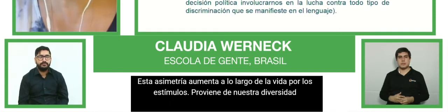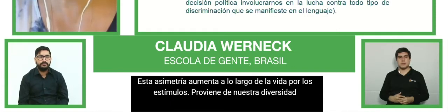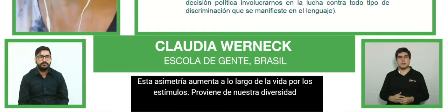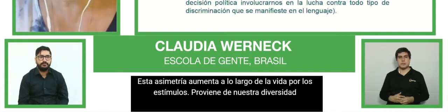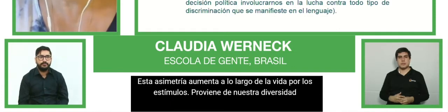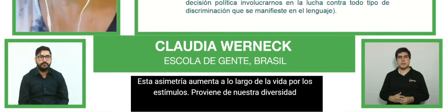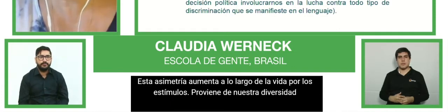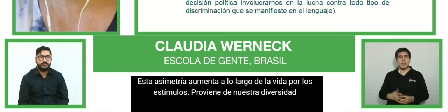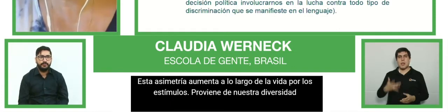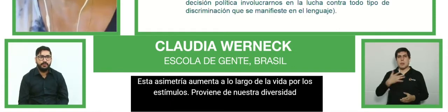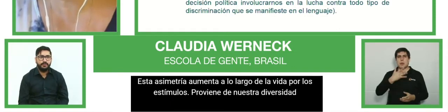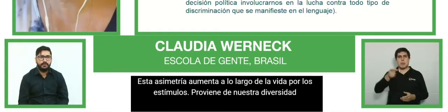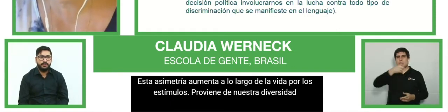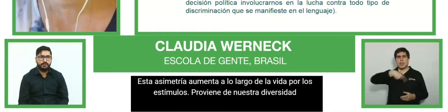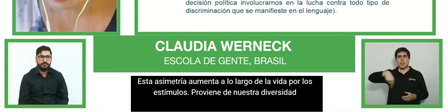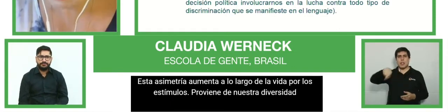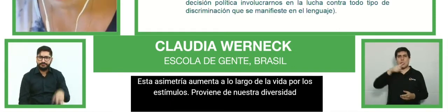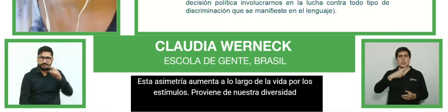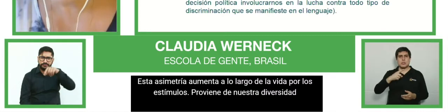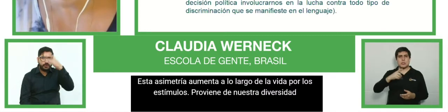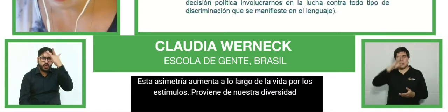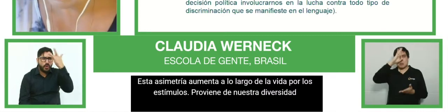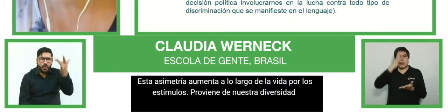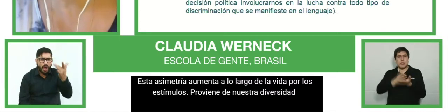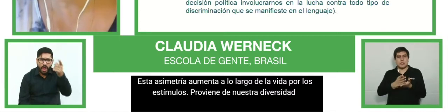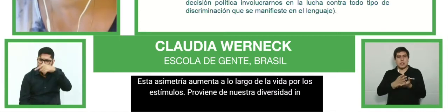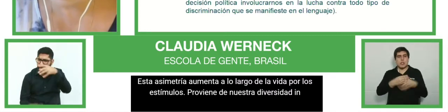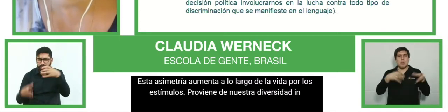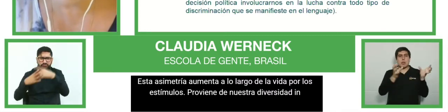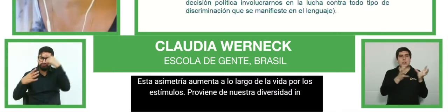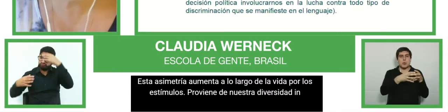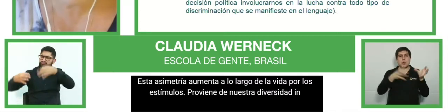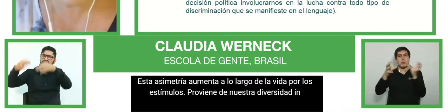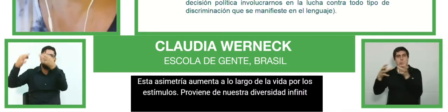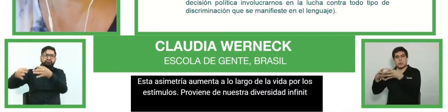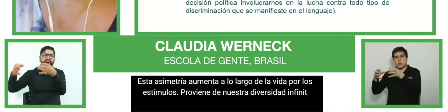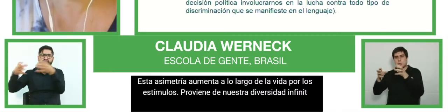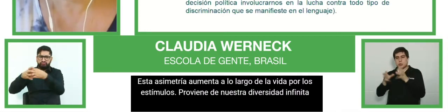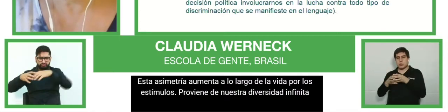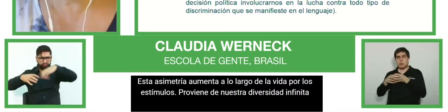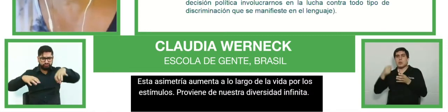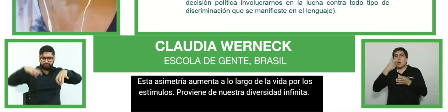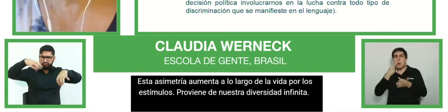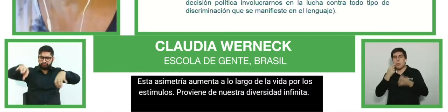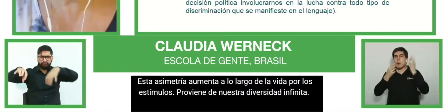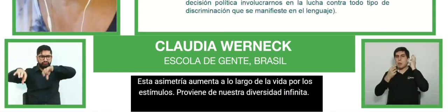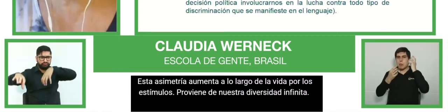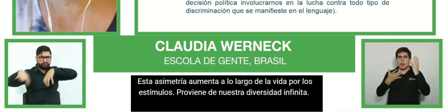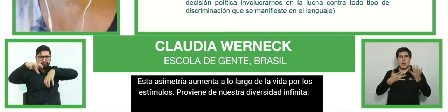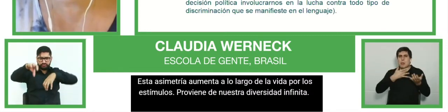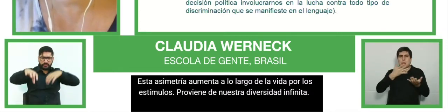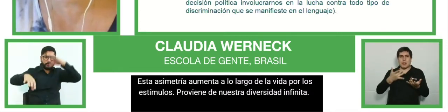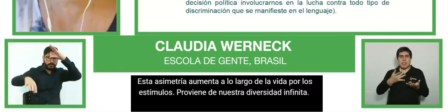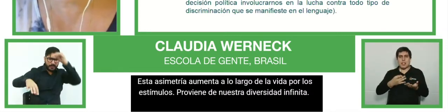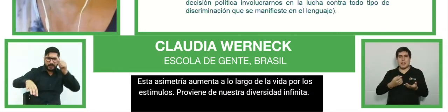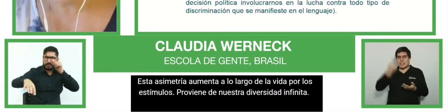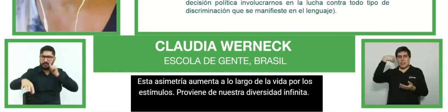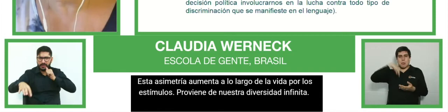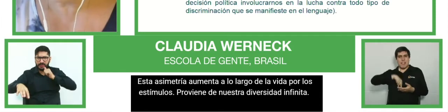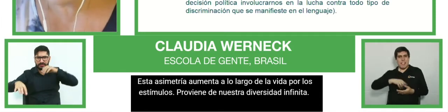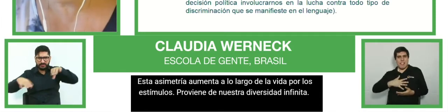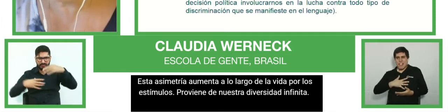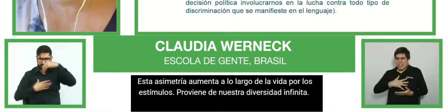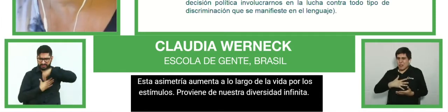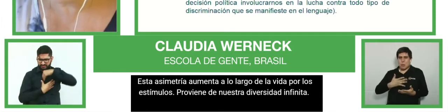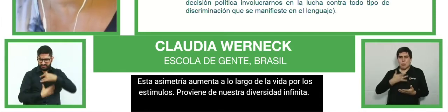en categorías que aprisionan a la diversidad misma? Ese impulso quizás sea